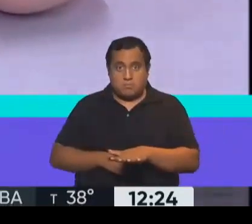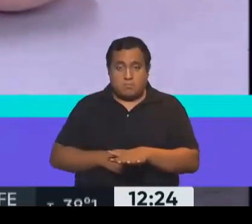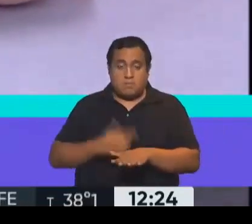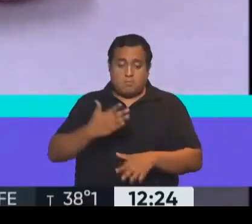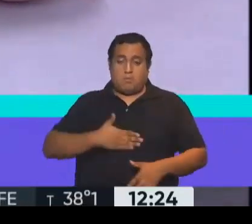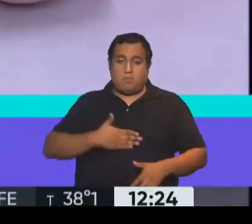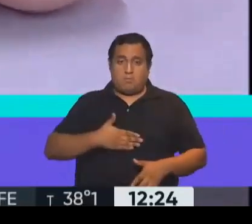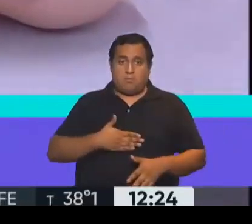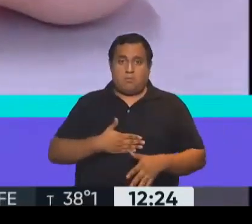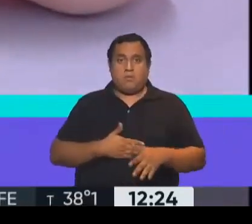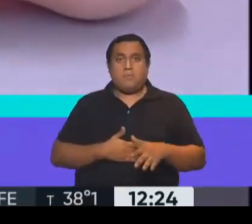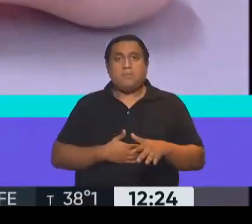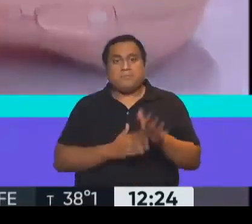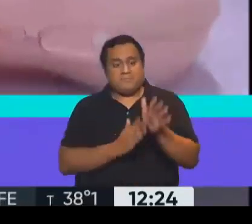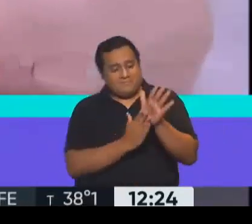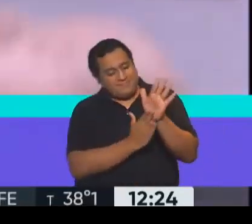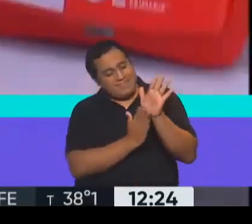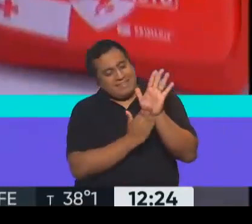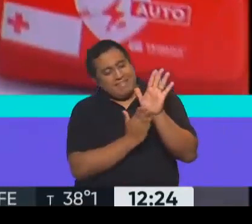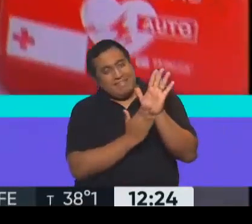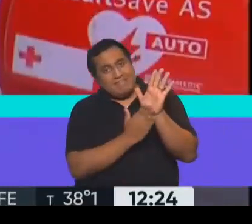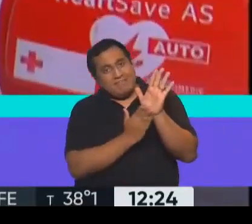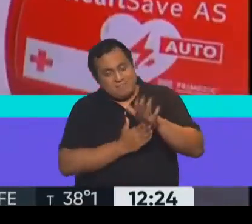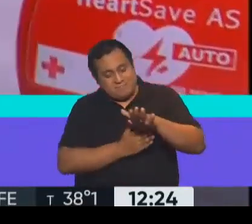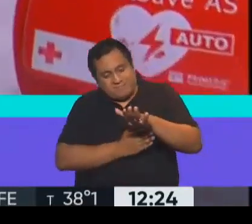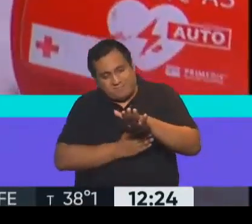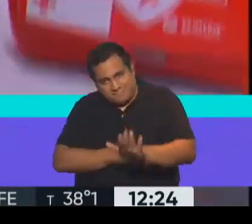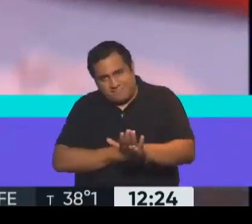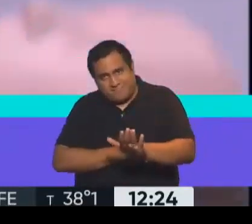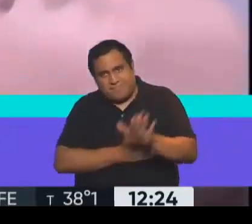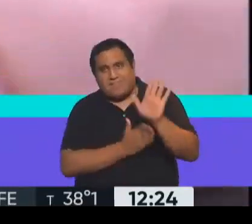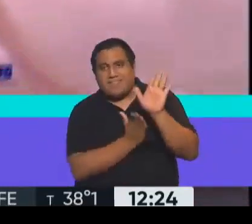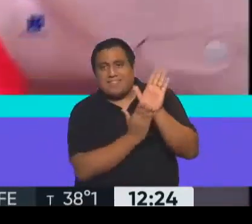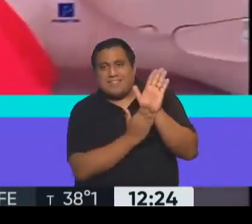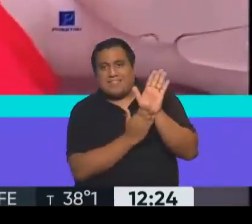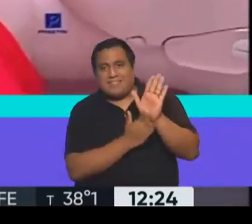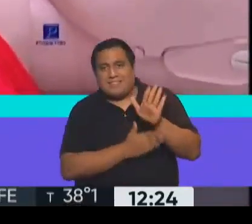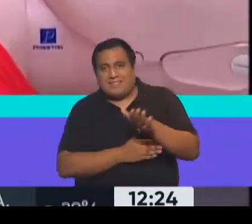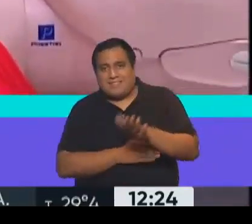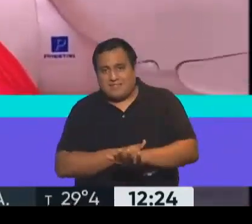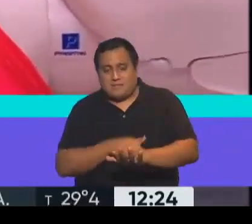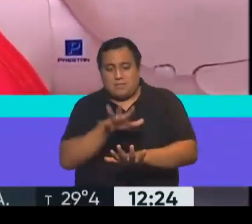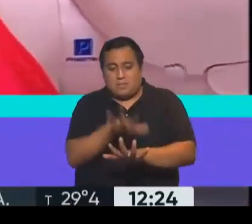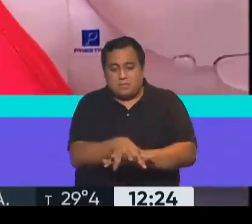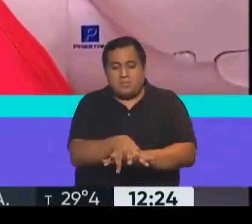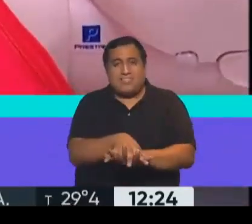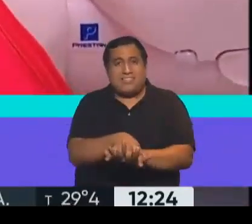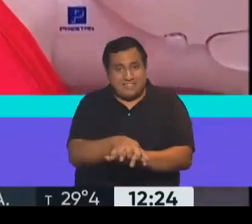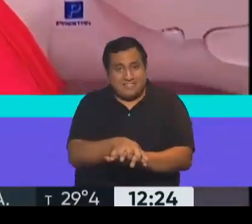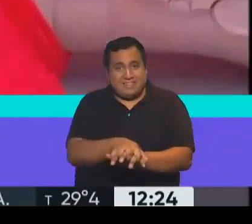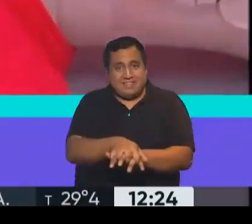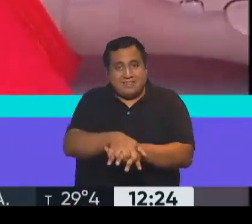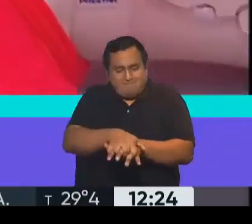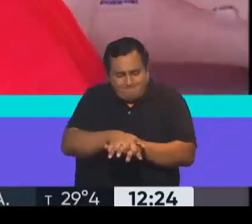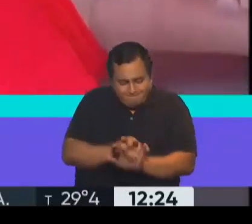el centro del pecho. Fíjense en que lo que coloco es el talón de la mano en el centro del pecho, entrelazo con la otra